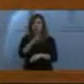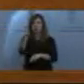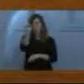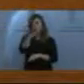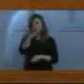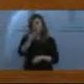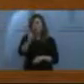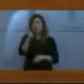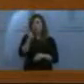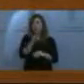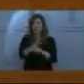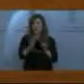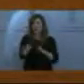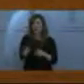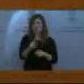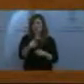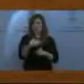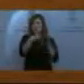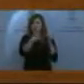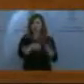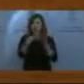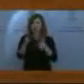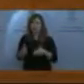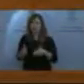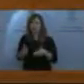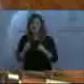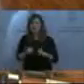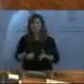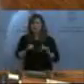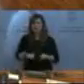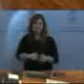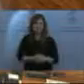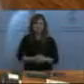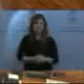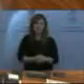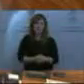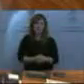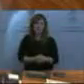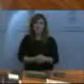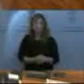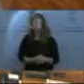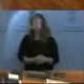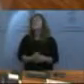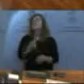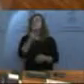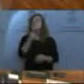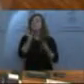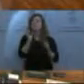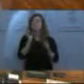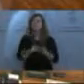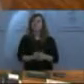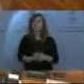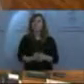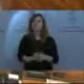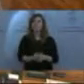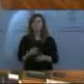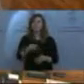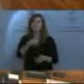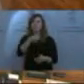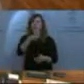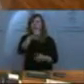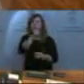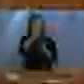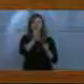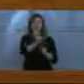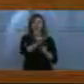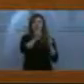pleno. Igual ustedes le han cambiado el reloj. Dicho esto, tengo una interpelación hoy